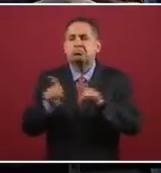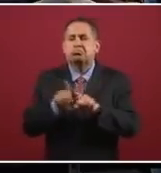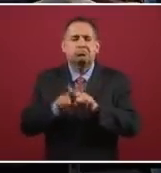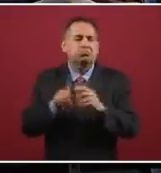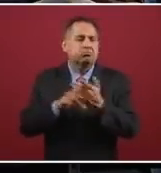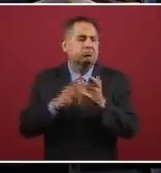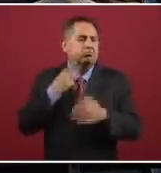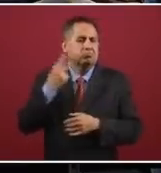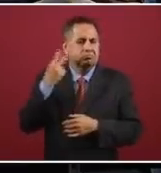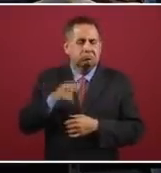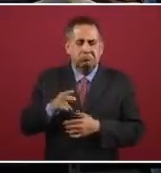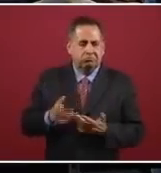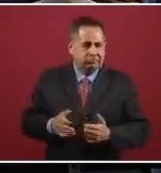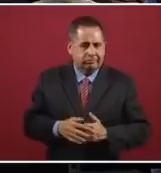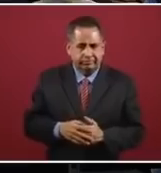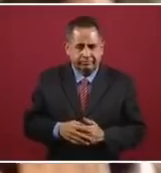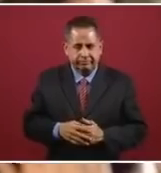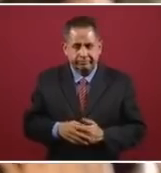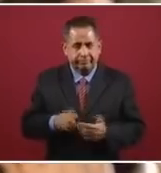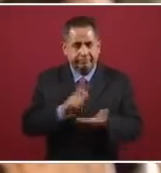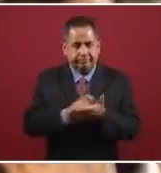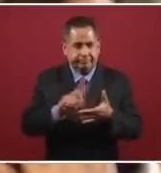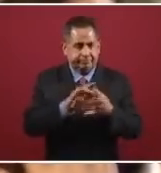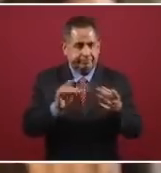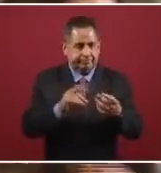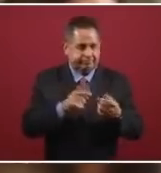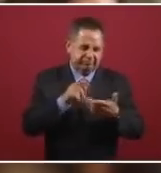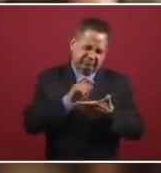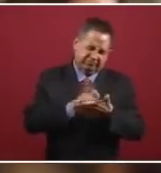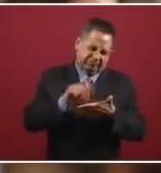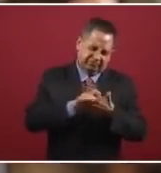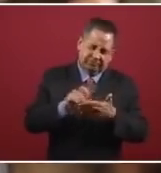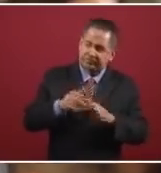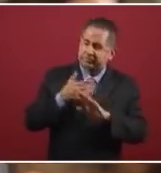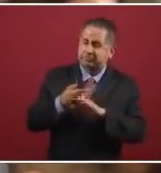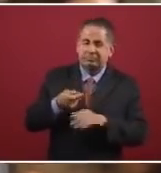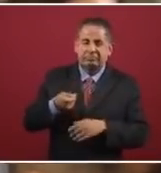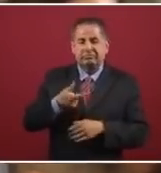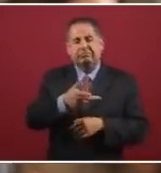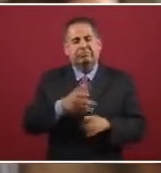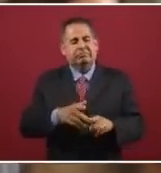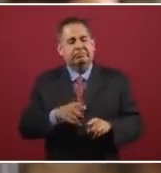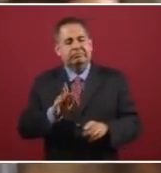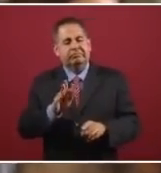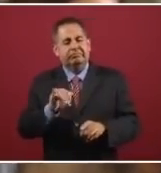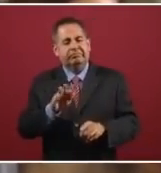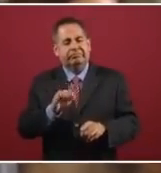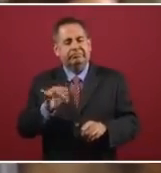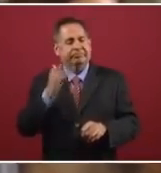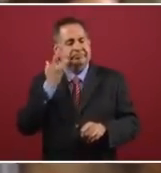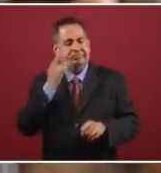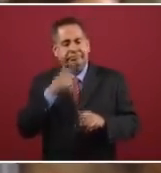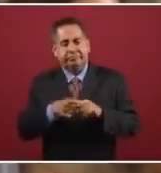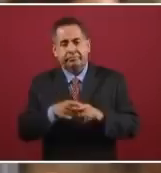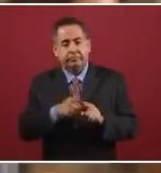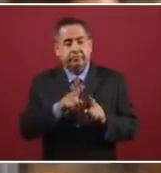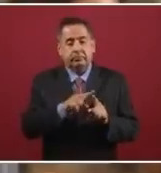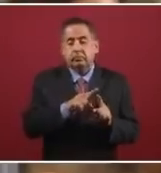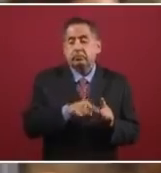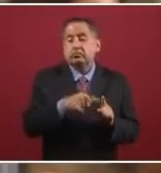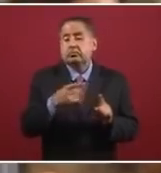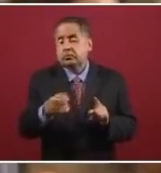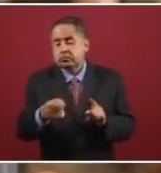política mexicana, escriben sus críticas a los fifís que pueden llevar a uno de sus